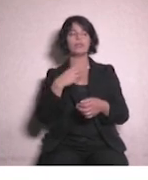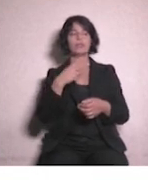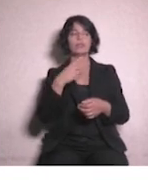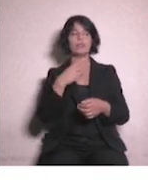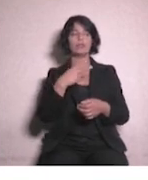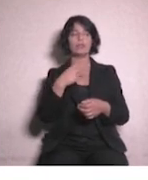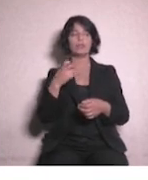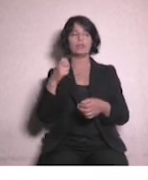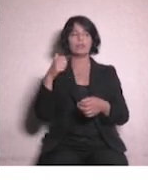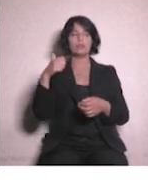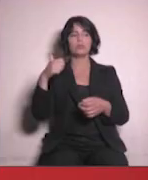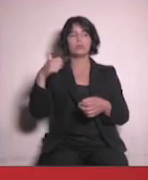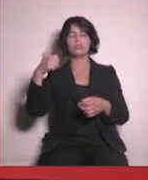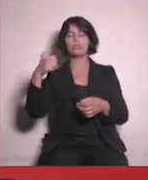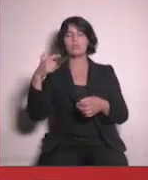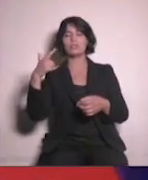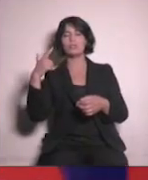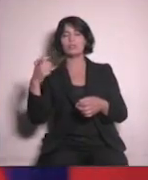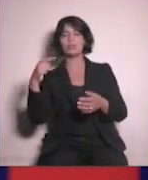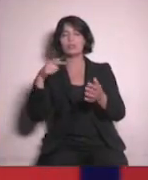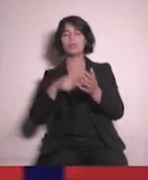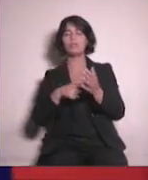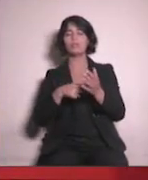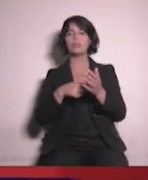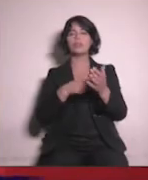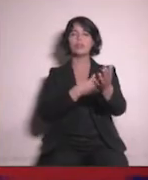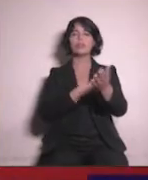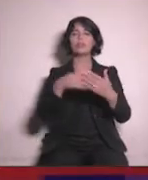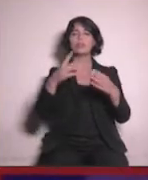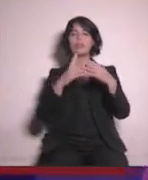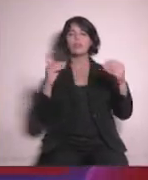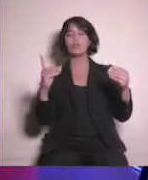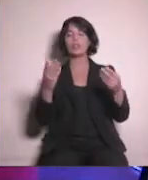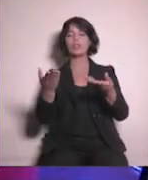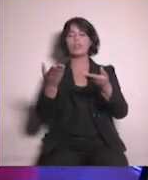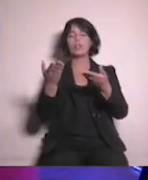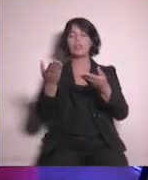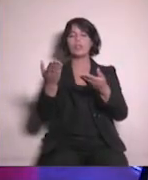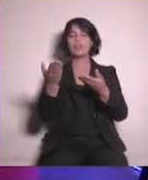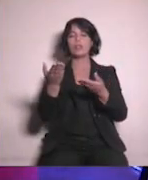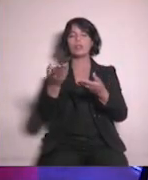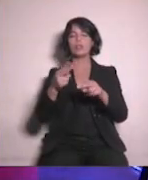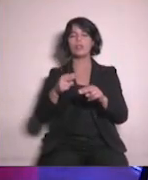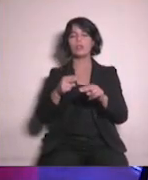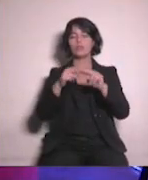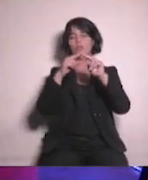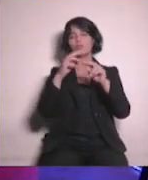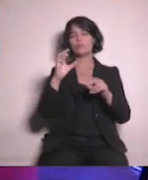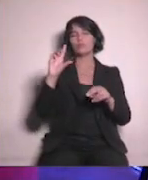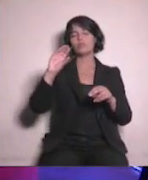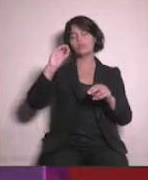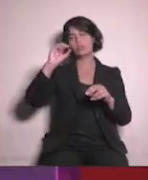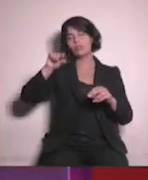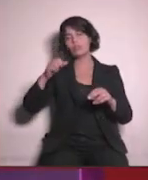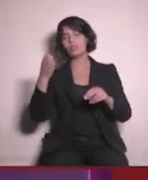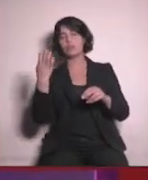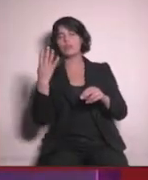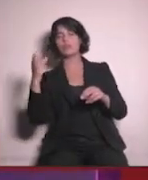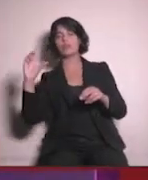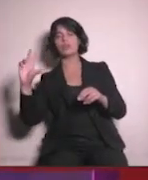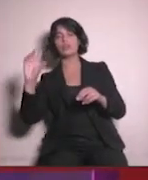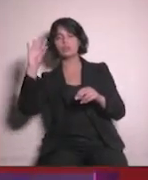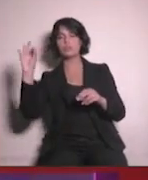dólares. Es decir, el ingreso por comisiones fue un 0,48% de los activos que